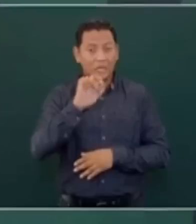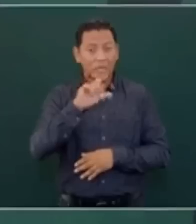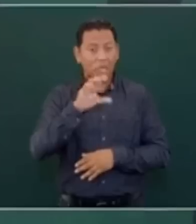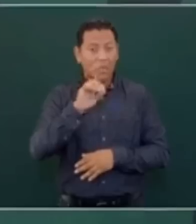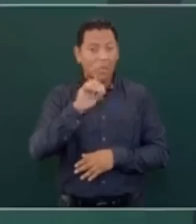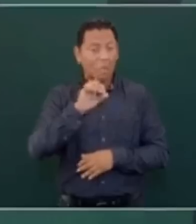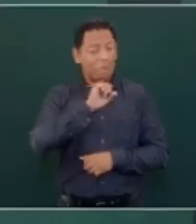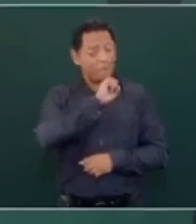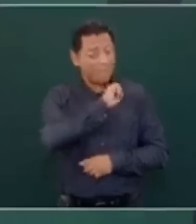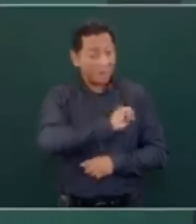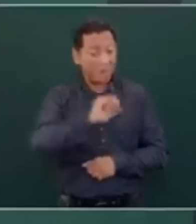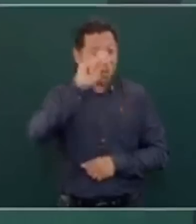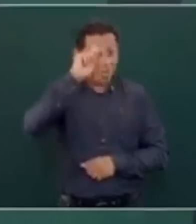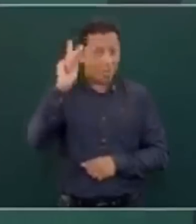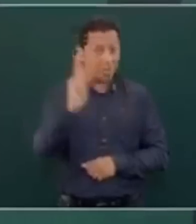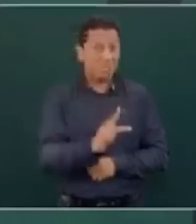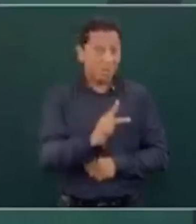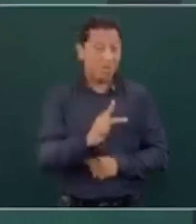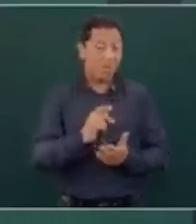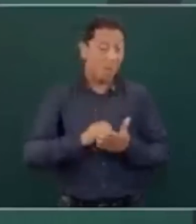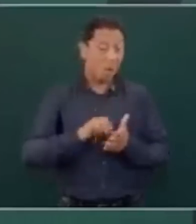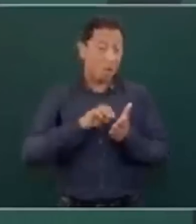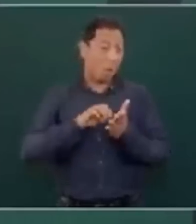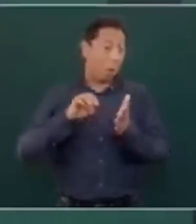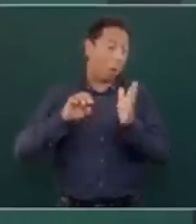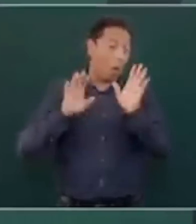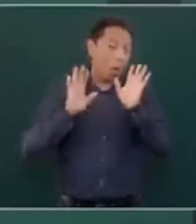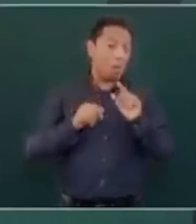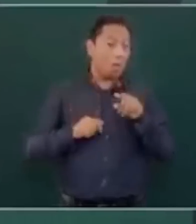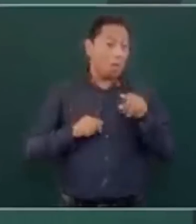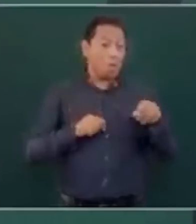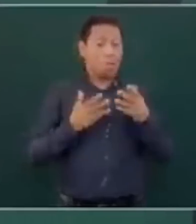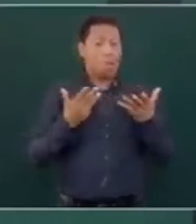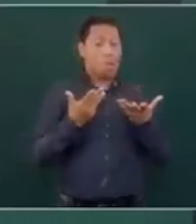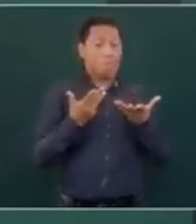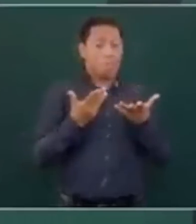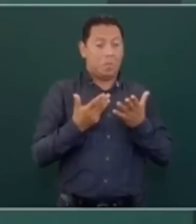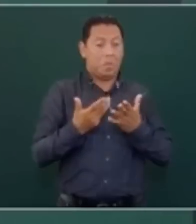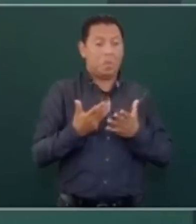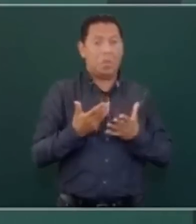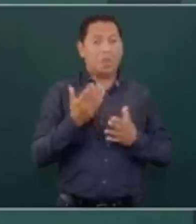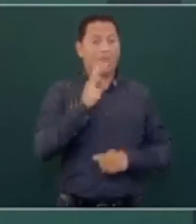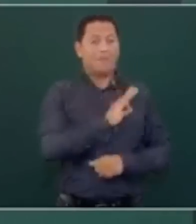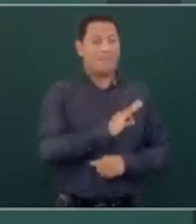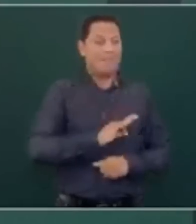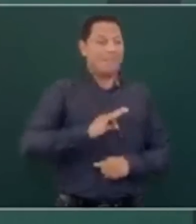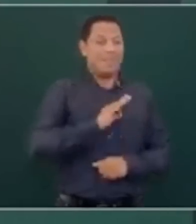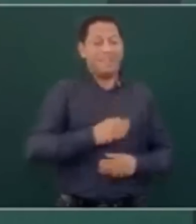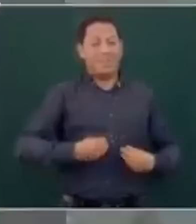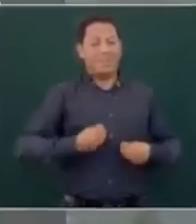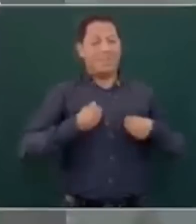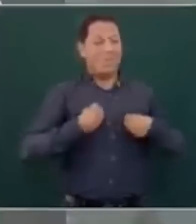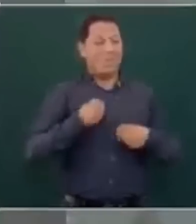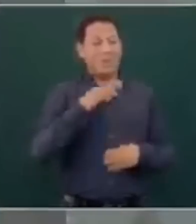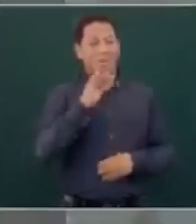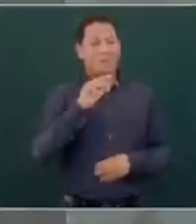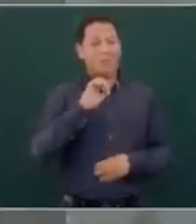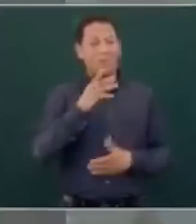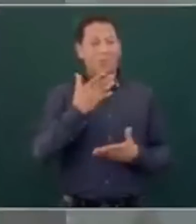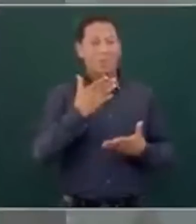Y nada de que el que se dedica a eso vive feliz. No, eso es